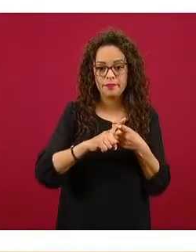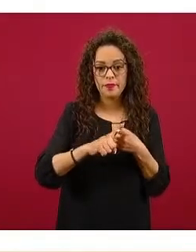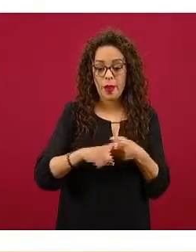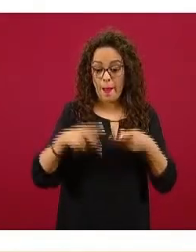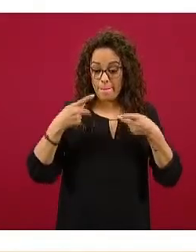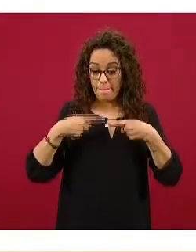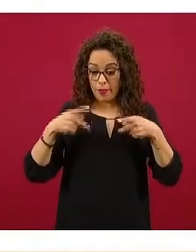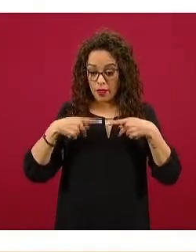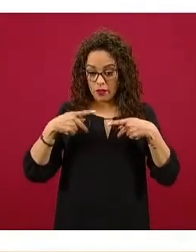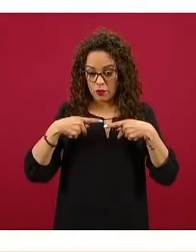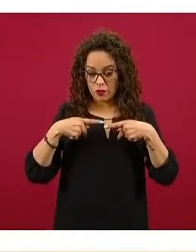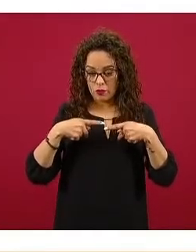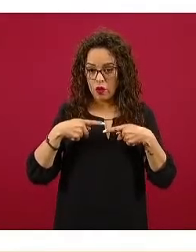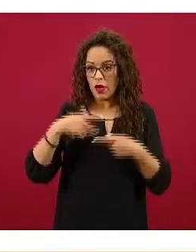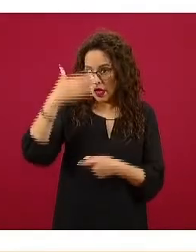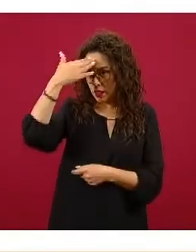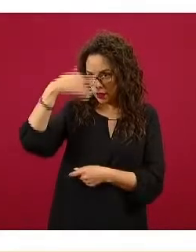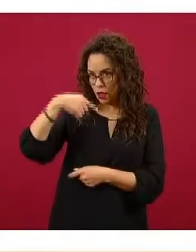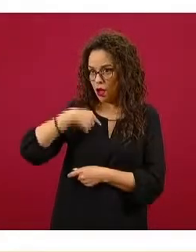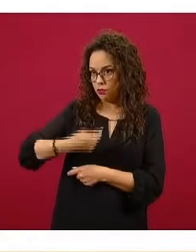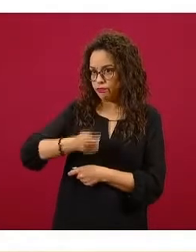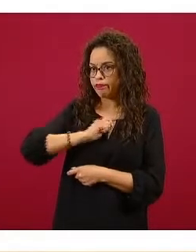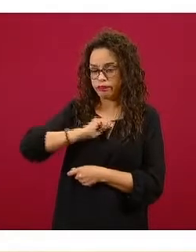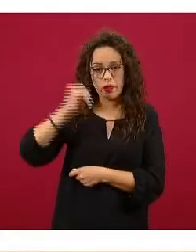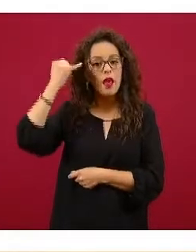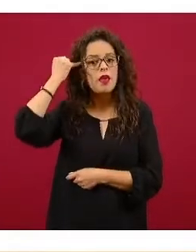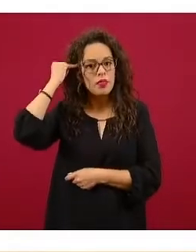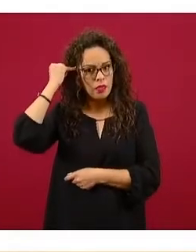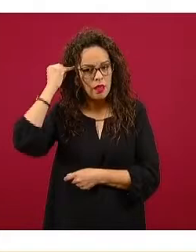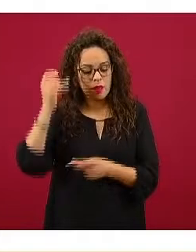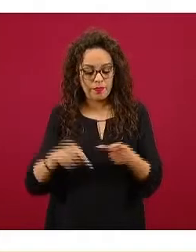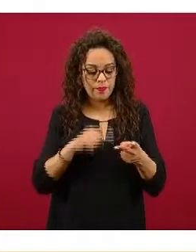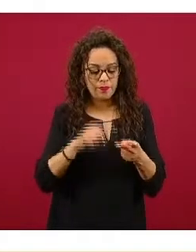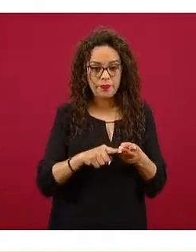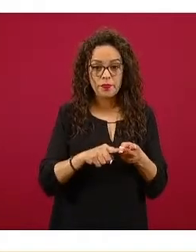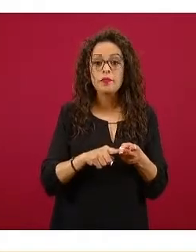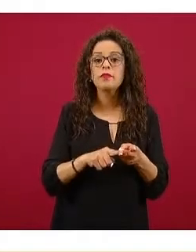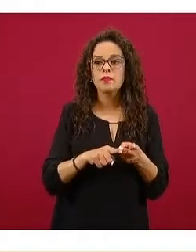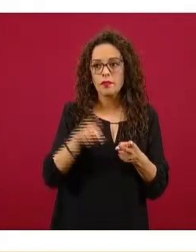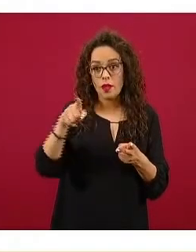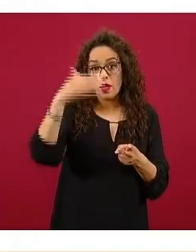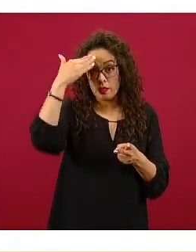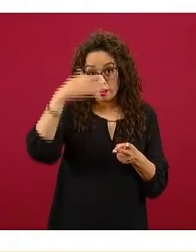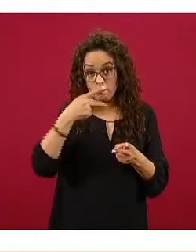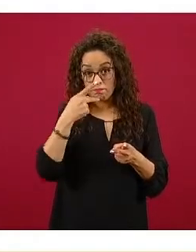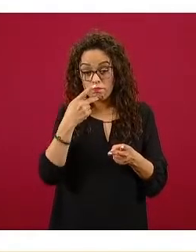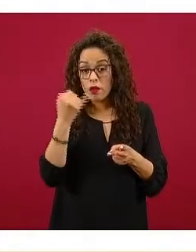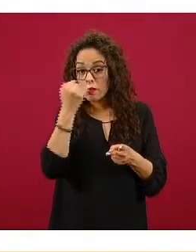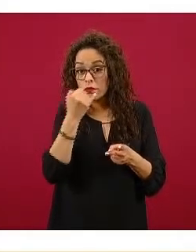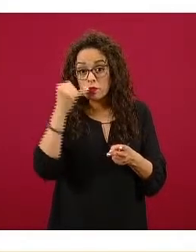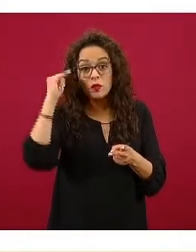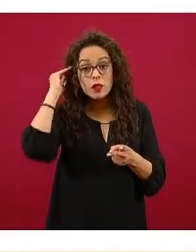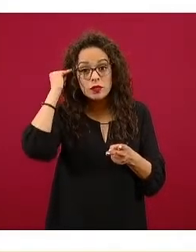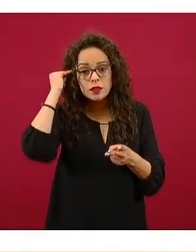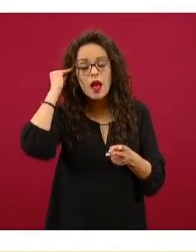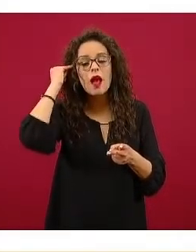se reconoce como indígena, y la siguiente variable es si habla lengua indígena. Esto ha sido reconocido por organismos